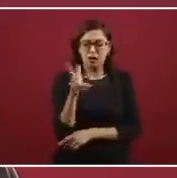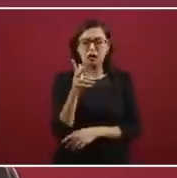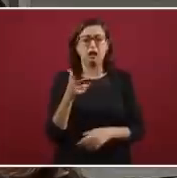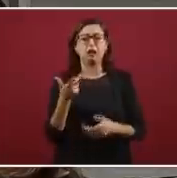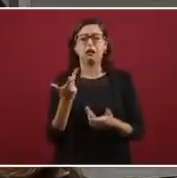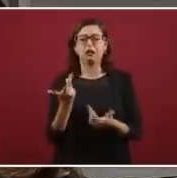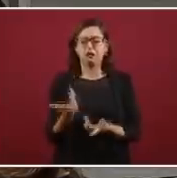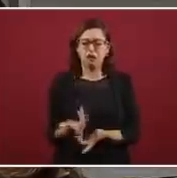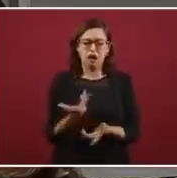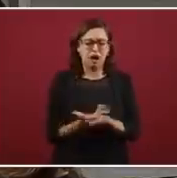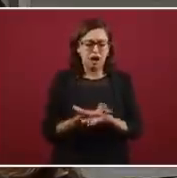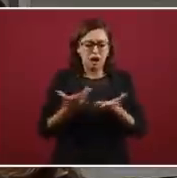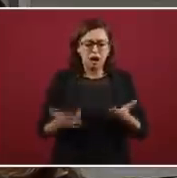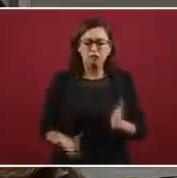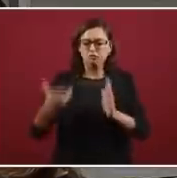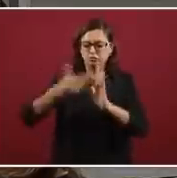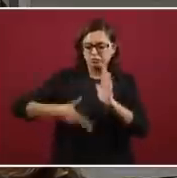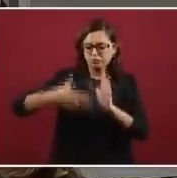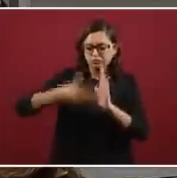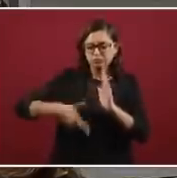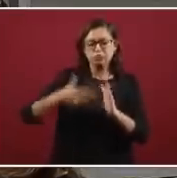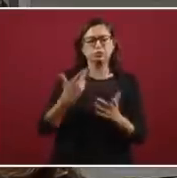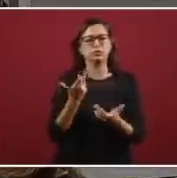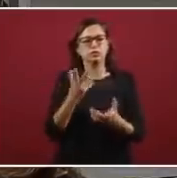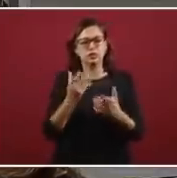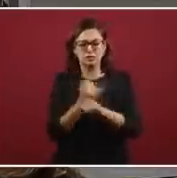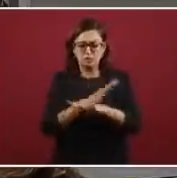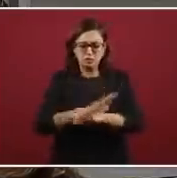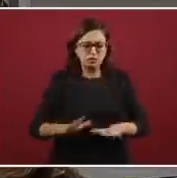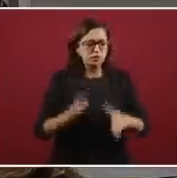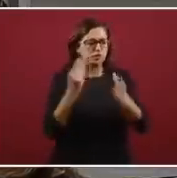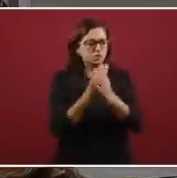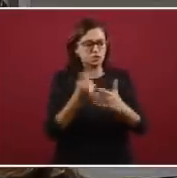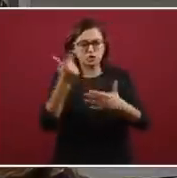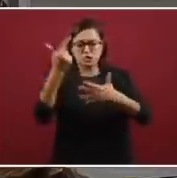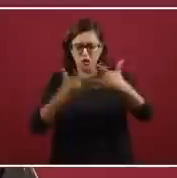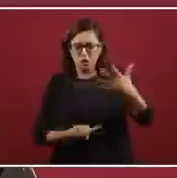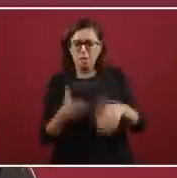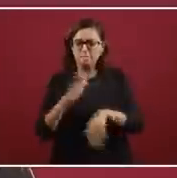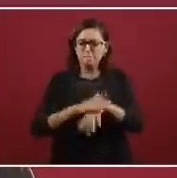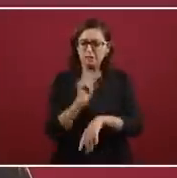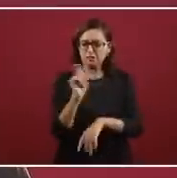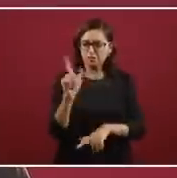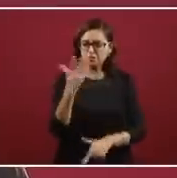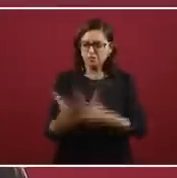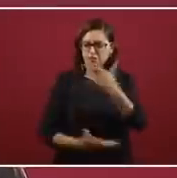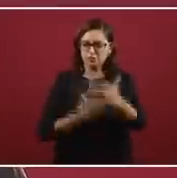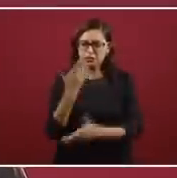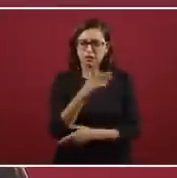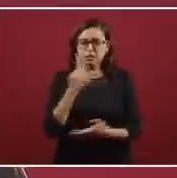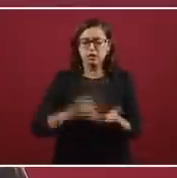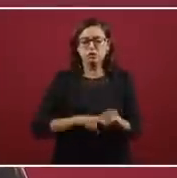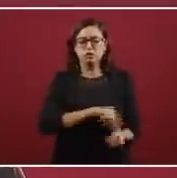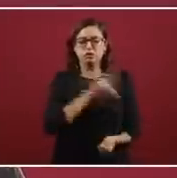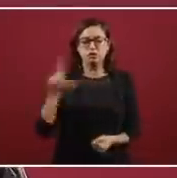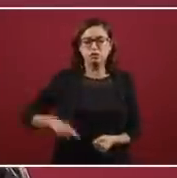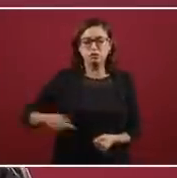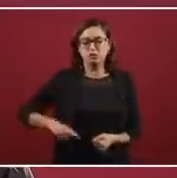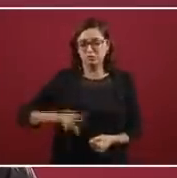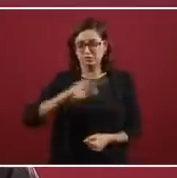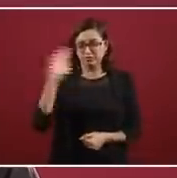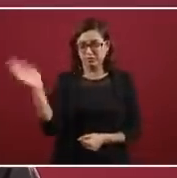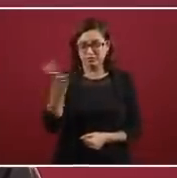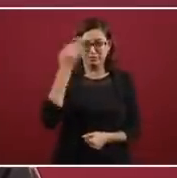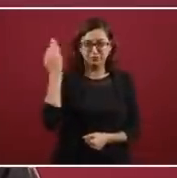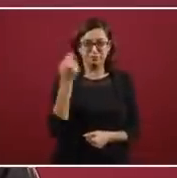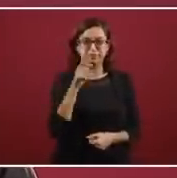hecho talleres de guionismo, de manejo de información, de tal manera que se preste un servicio profesional al gobierno federal y no el maltrato